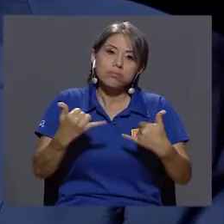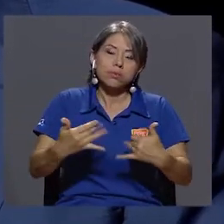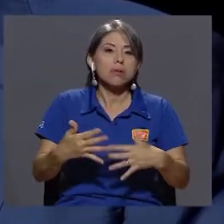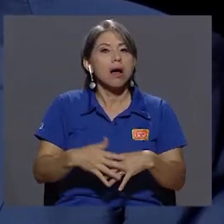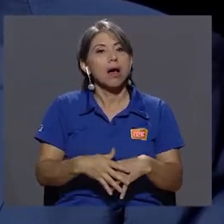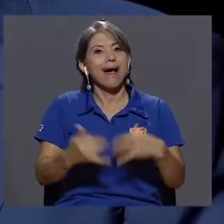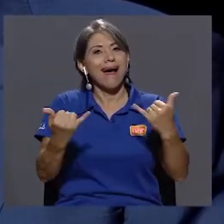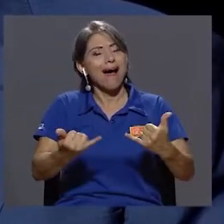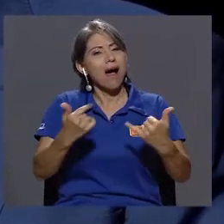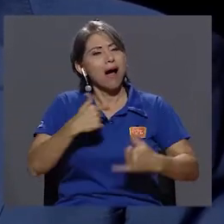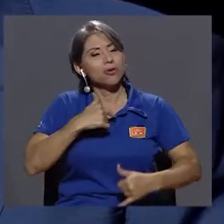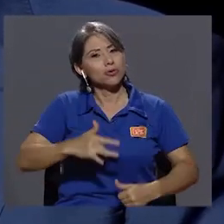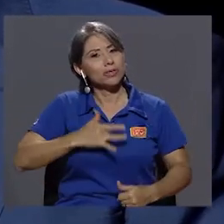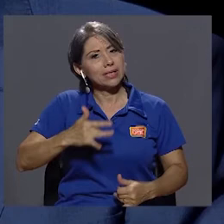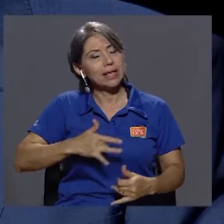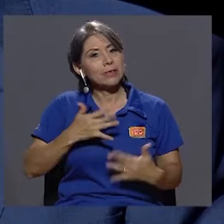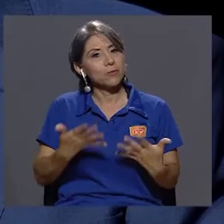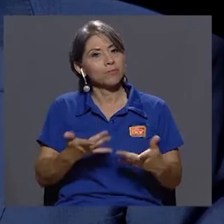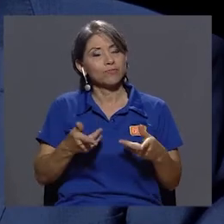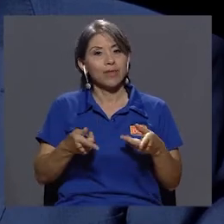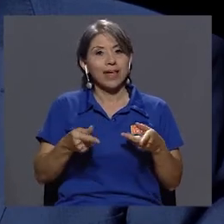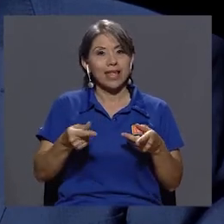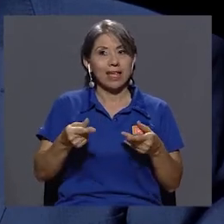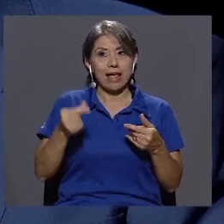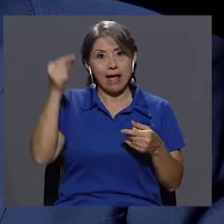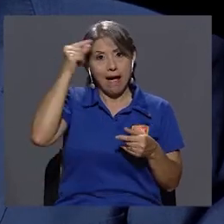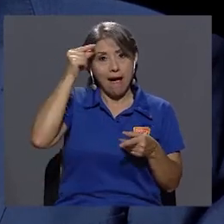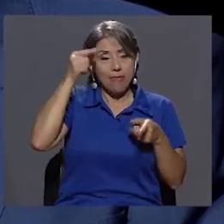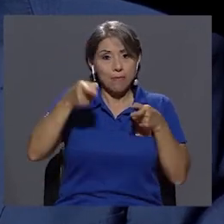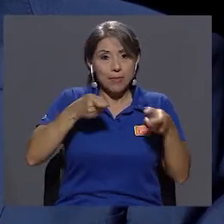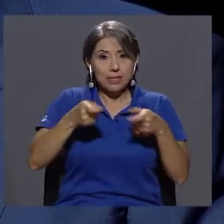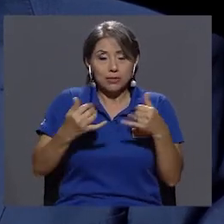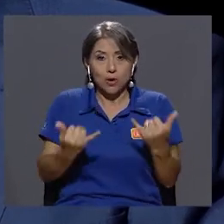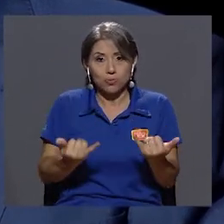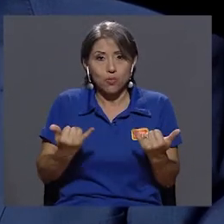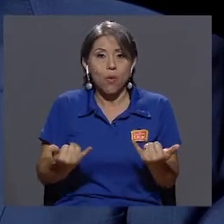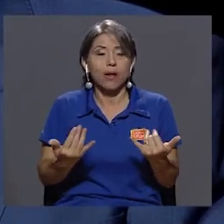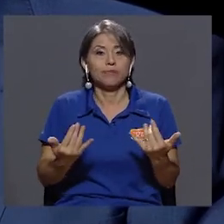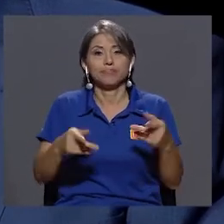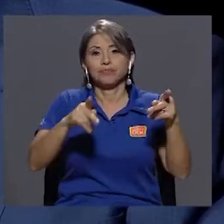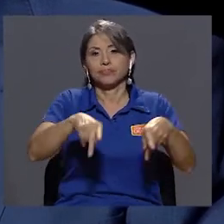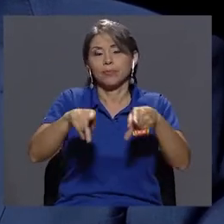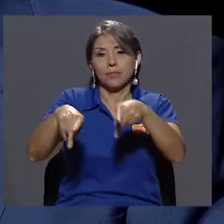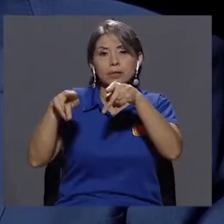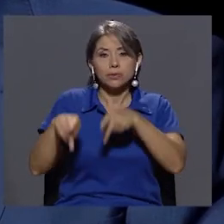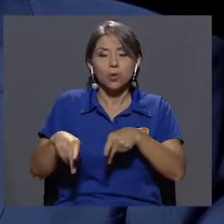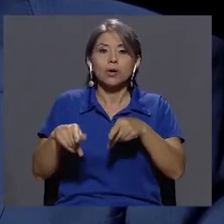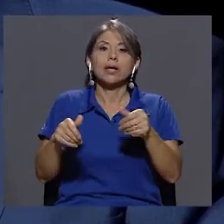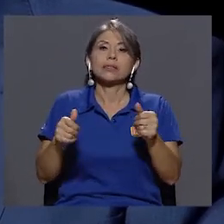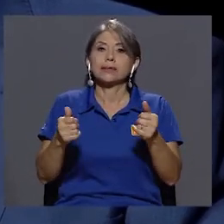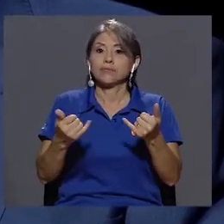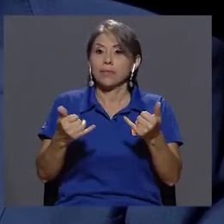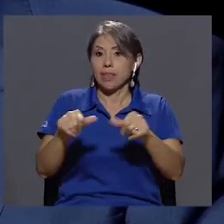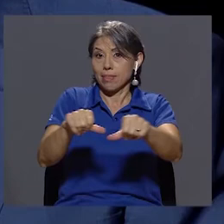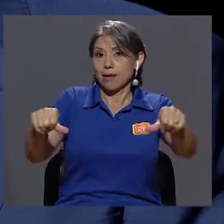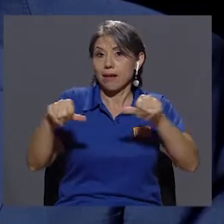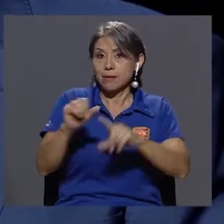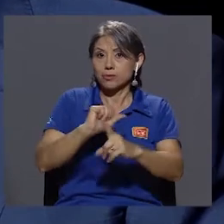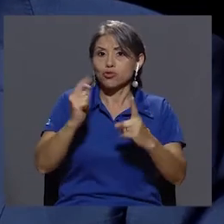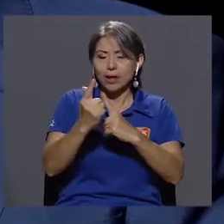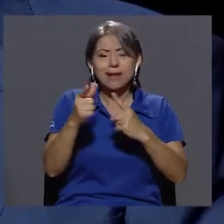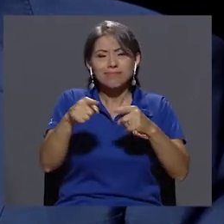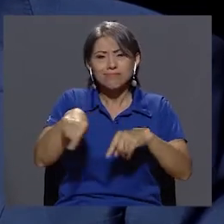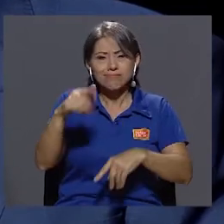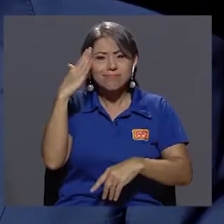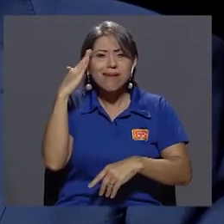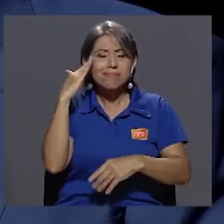yo siento que la administración actual y las personas que ocupan la variedad social están